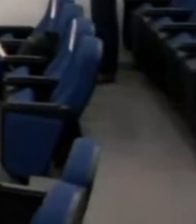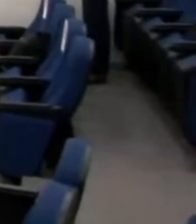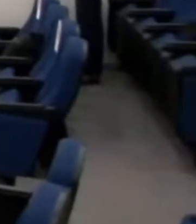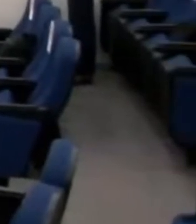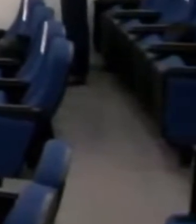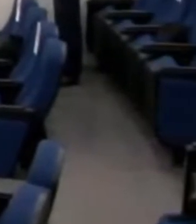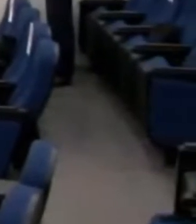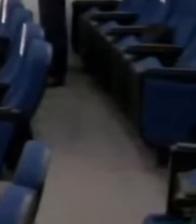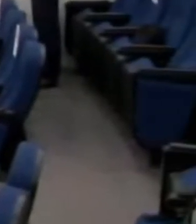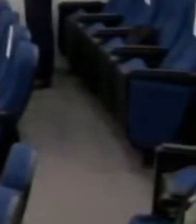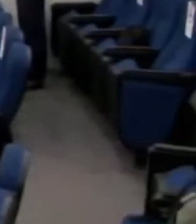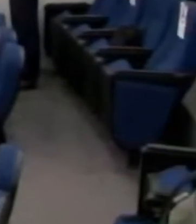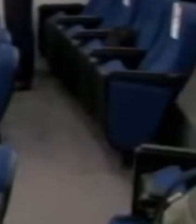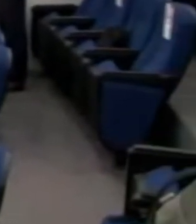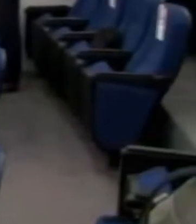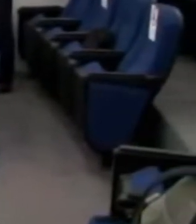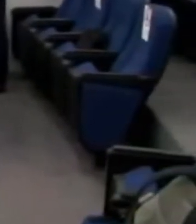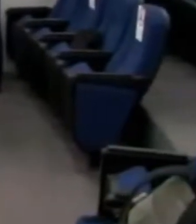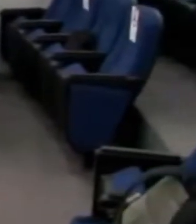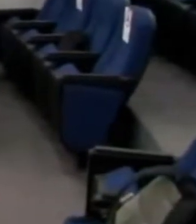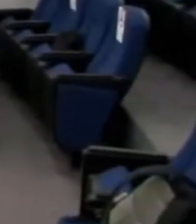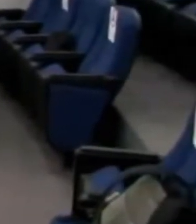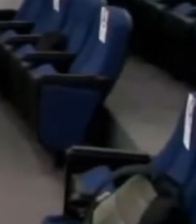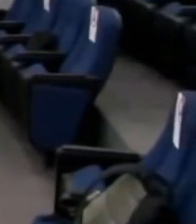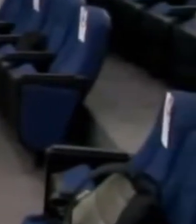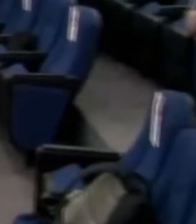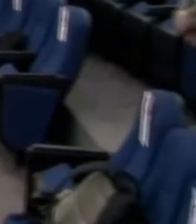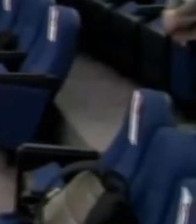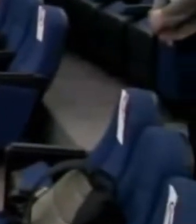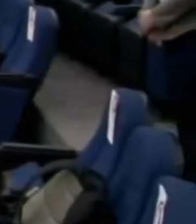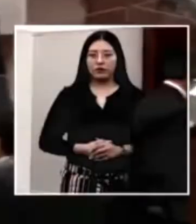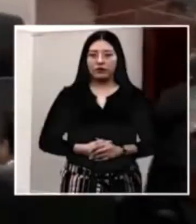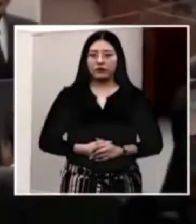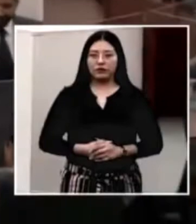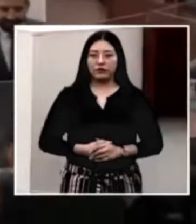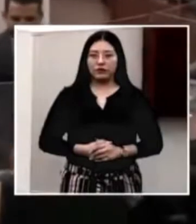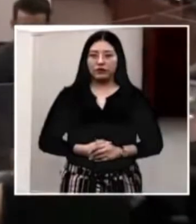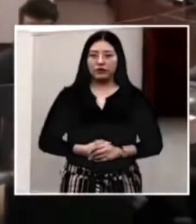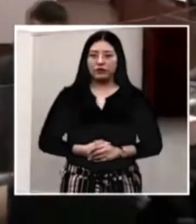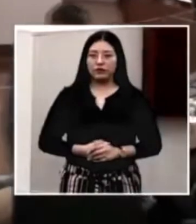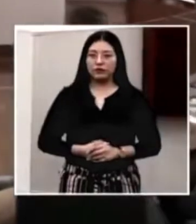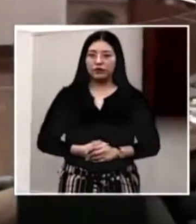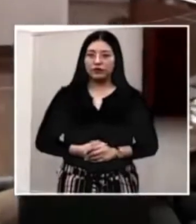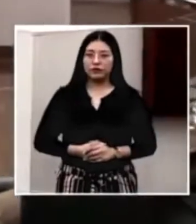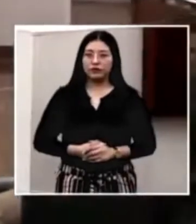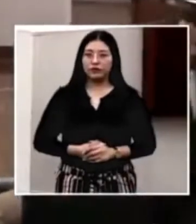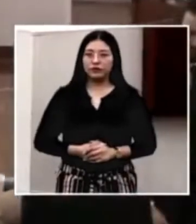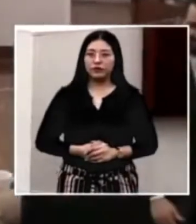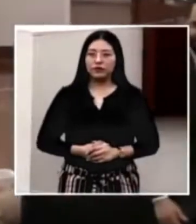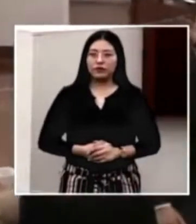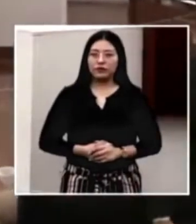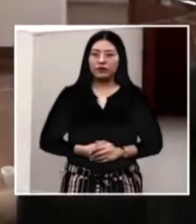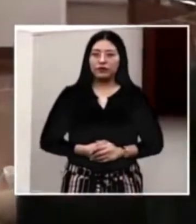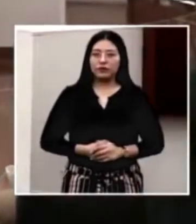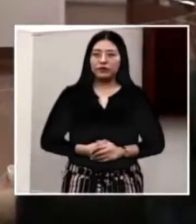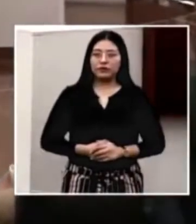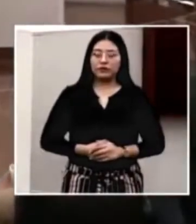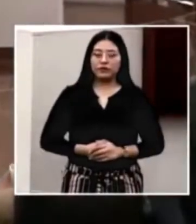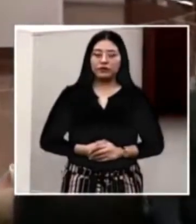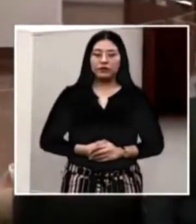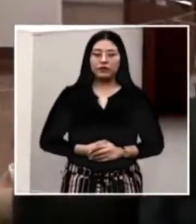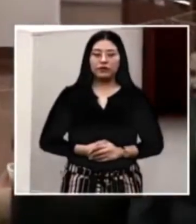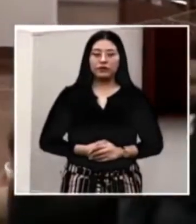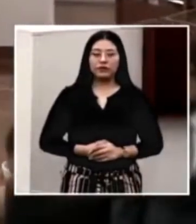en el receso. Cuando tengo más trabajo es cuando estoy en el distrito visitando, claro, nuestros municipios. En el distrito